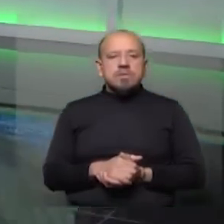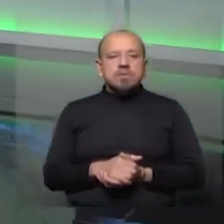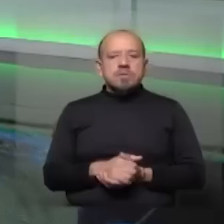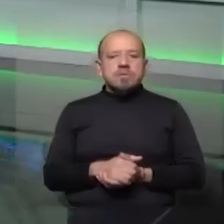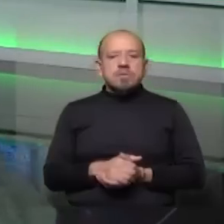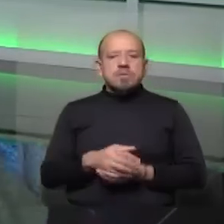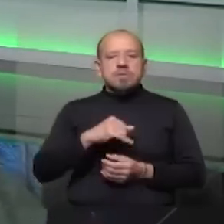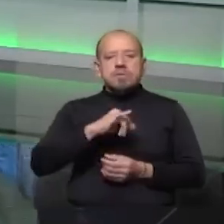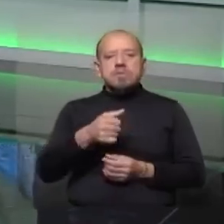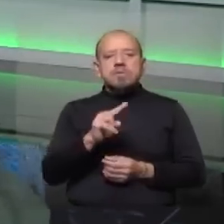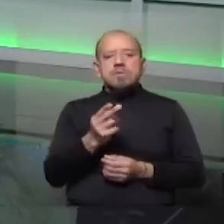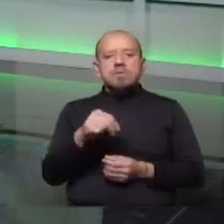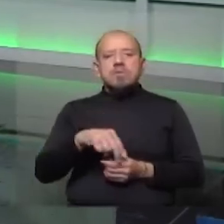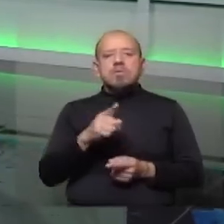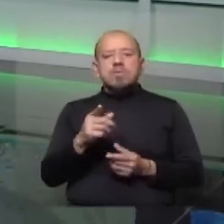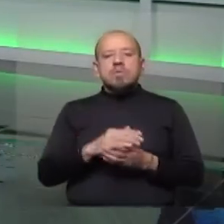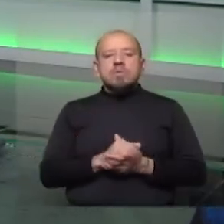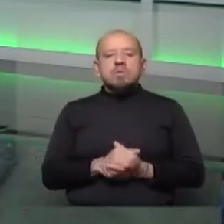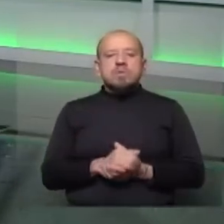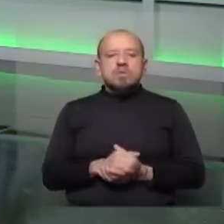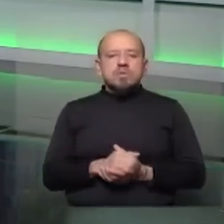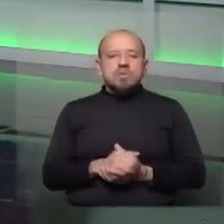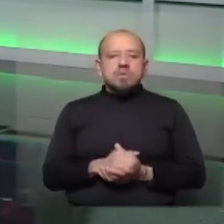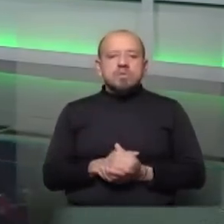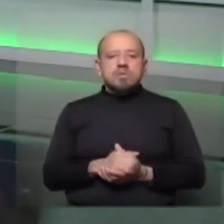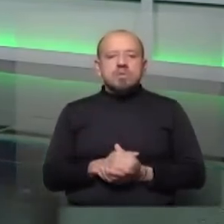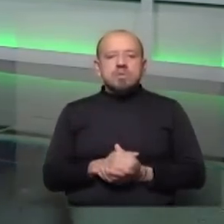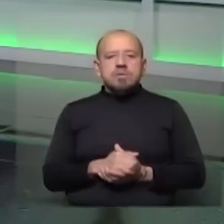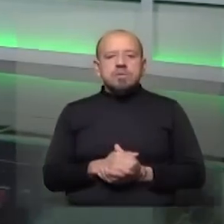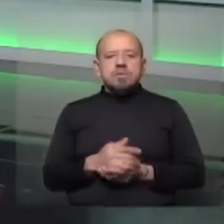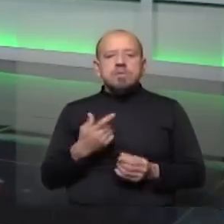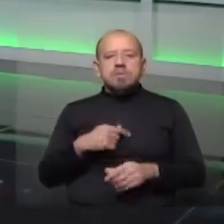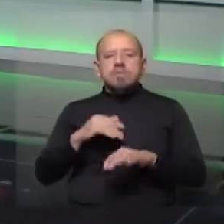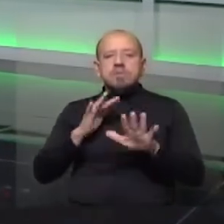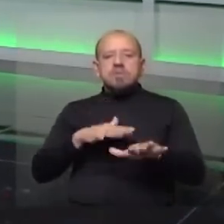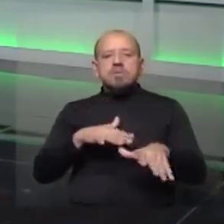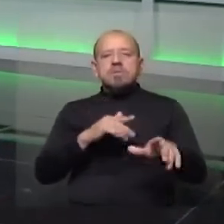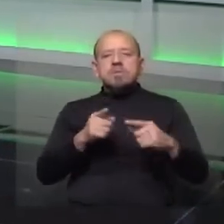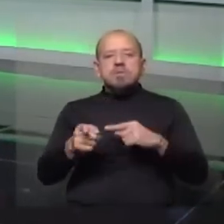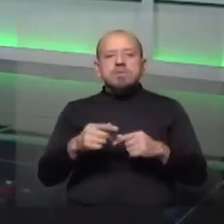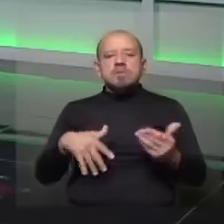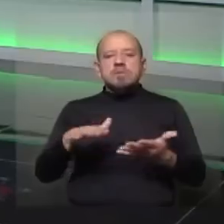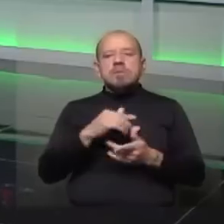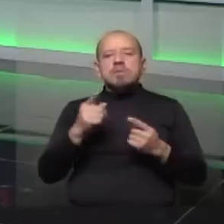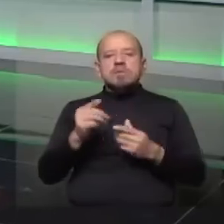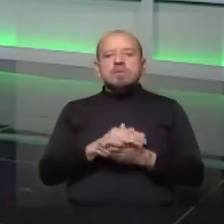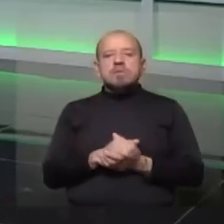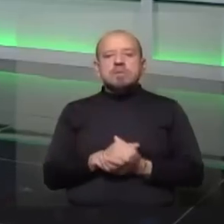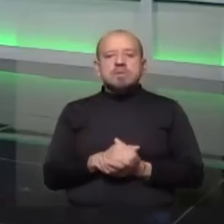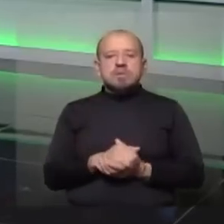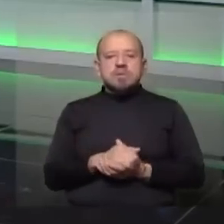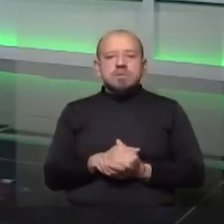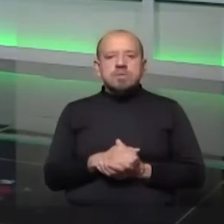nuevo rol a nuestro compañero el periodista Juan aldecoa que se encuentra en una movilización en la plaza cagancha cómo está Juan